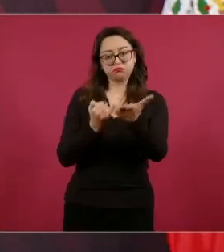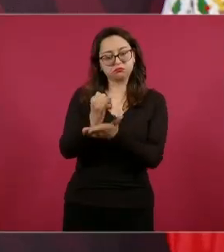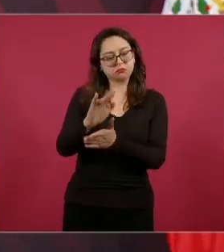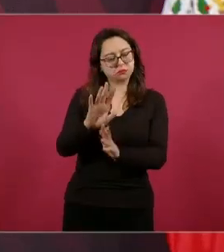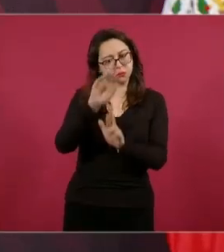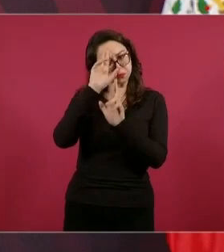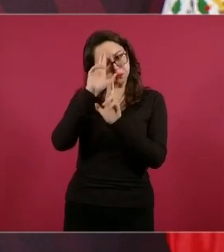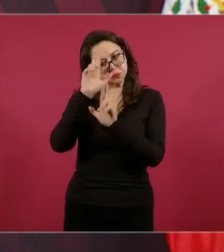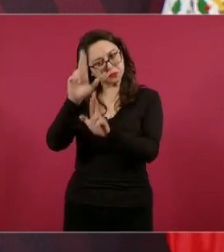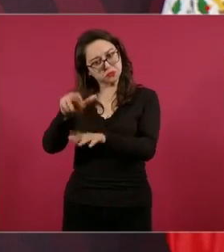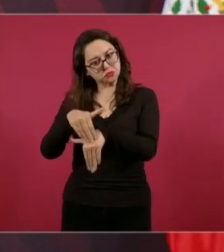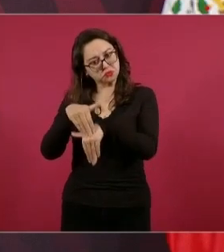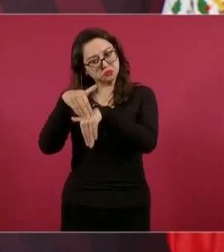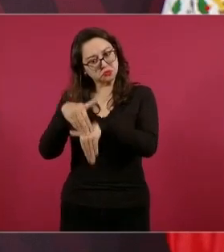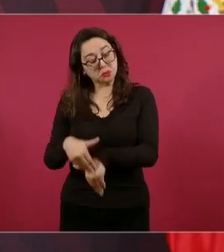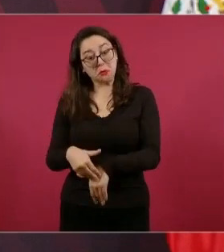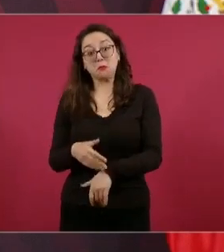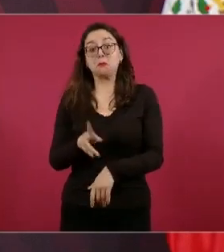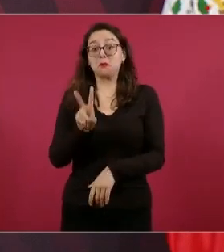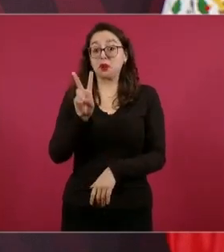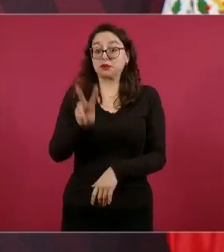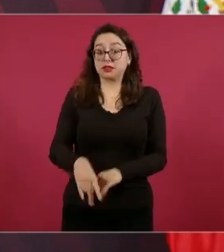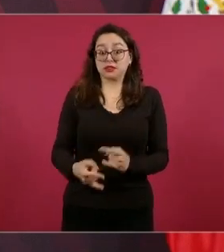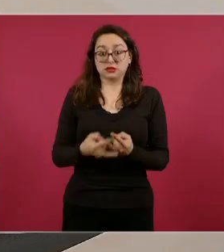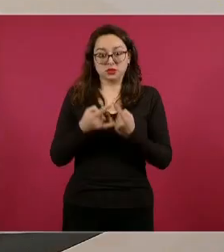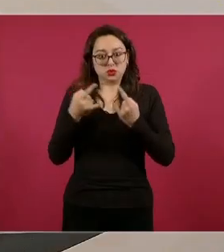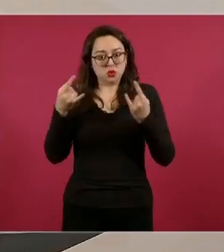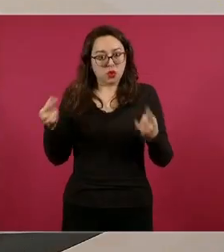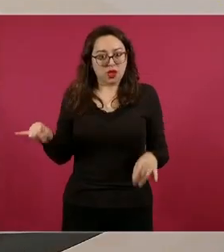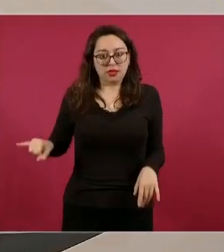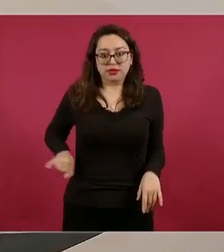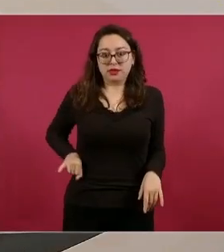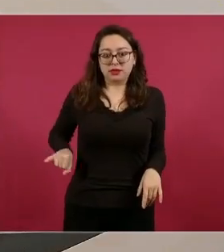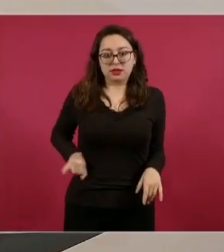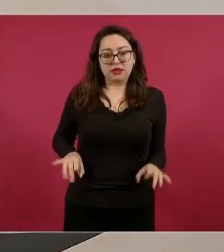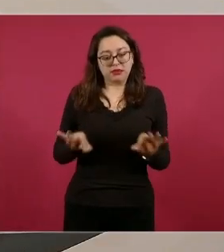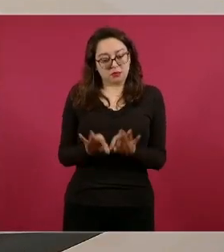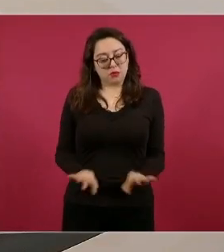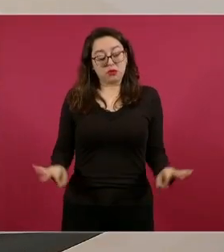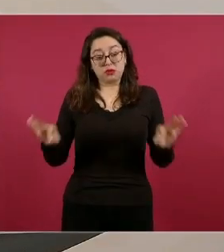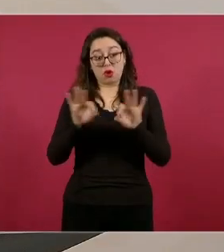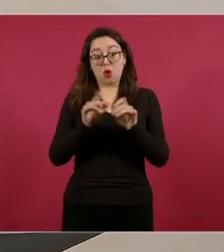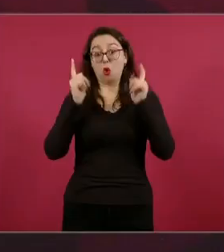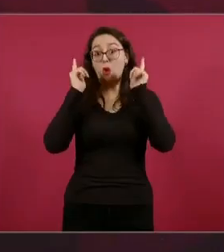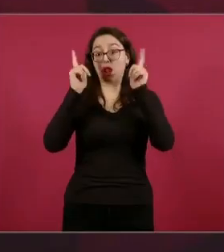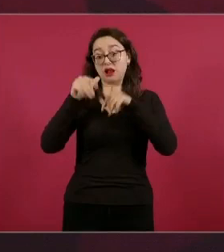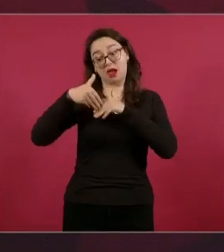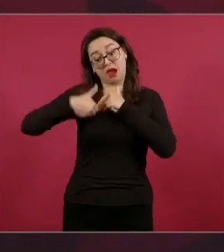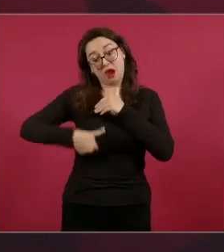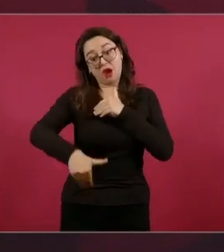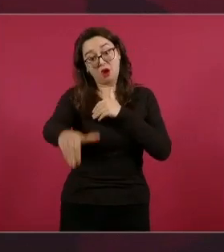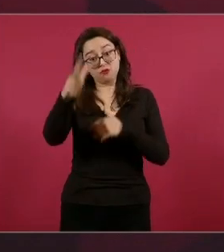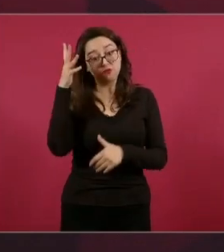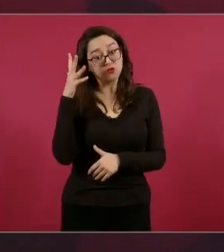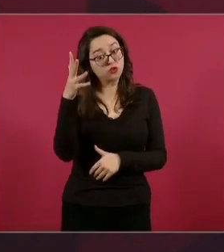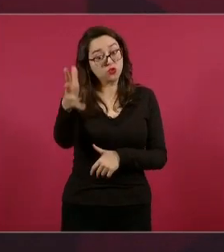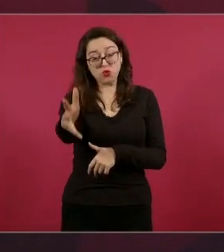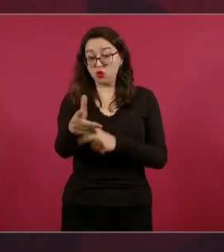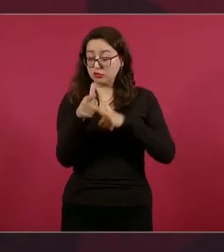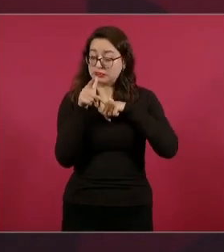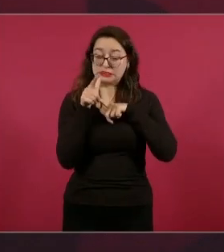Estamos realmente viviendo momentos muy importantes y ojalá y así continúe. Ya falta